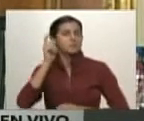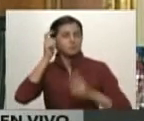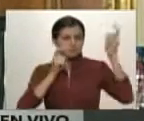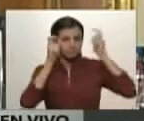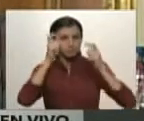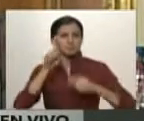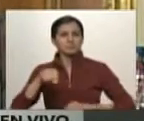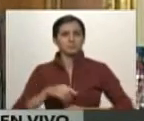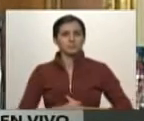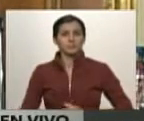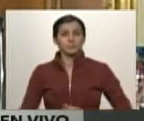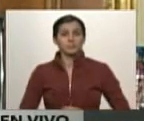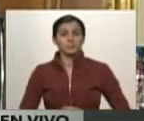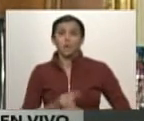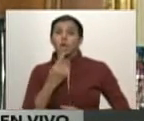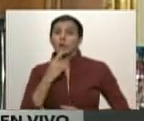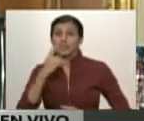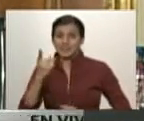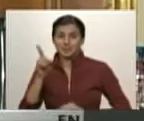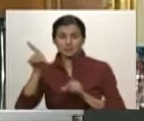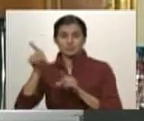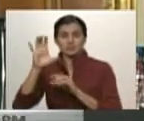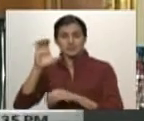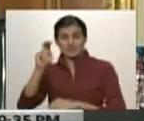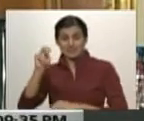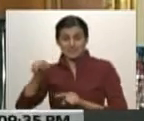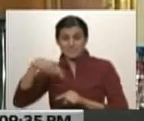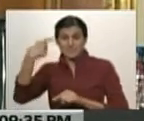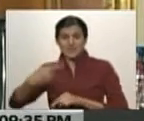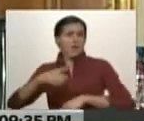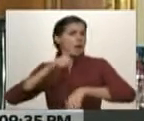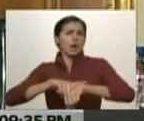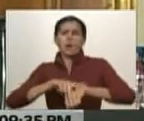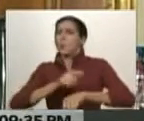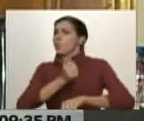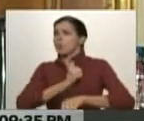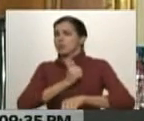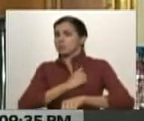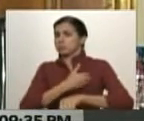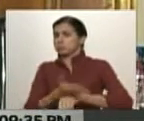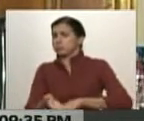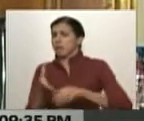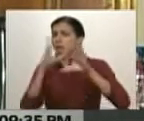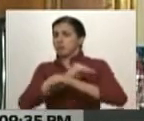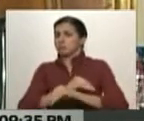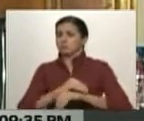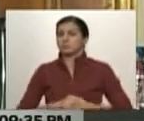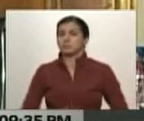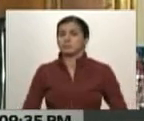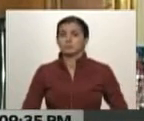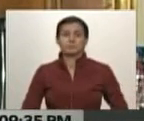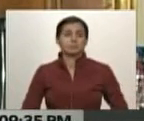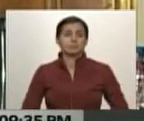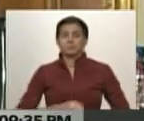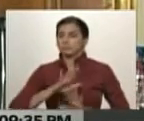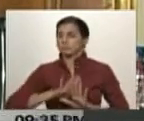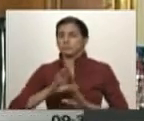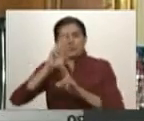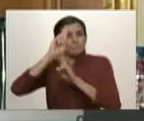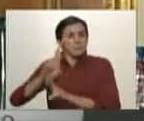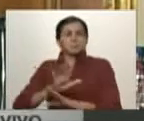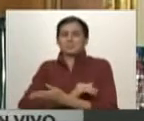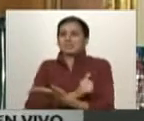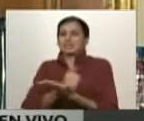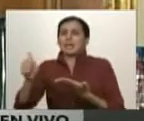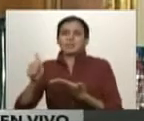así que lo que diga el poder electoral mañana a la hora que lo diga para nosotros será santa palabra debe